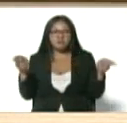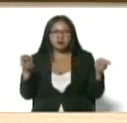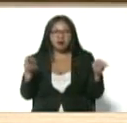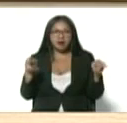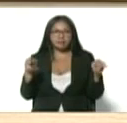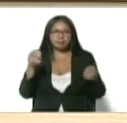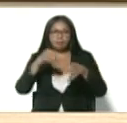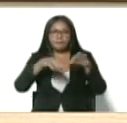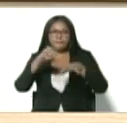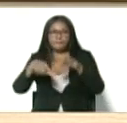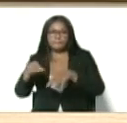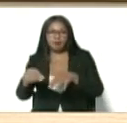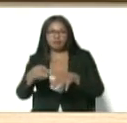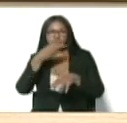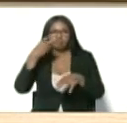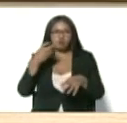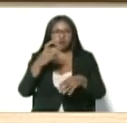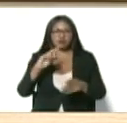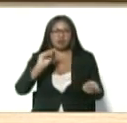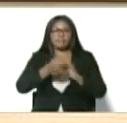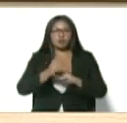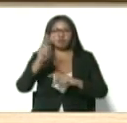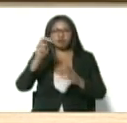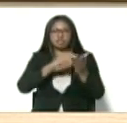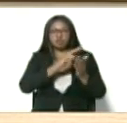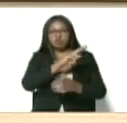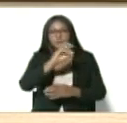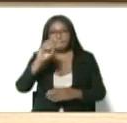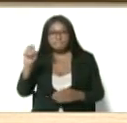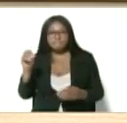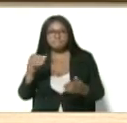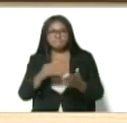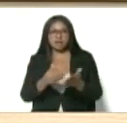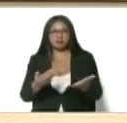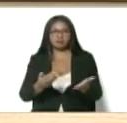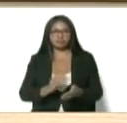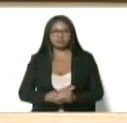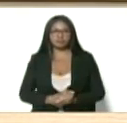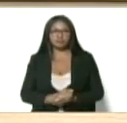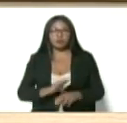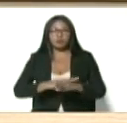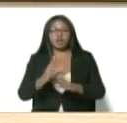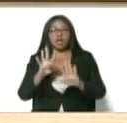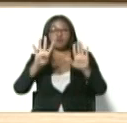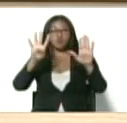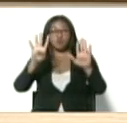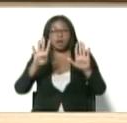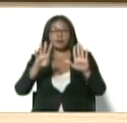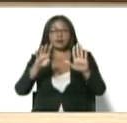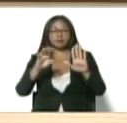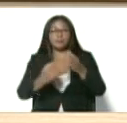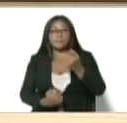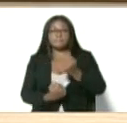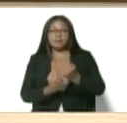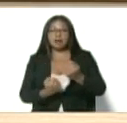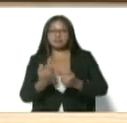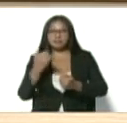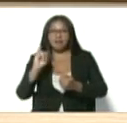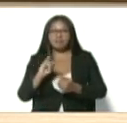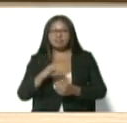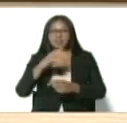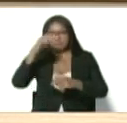cultivo de coca porque si hay 9 bases militares norteamericanas es